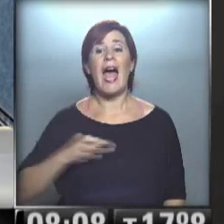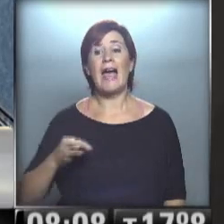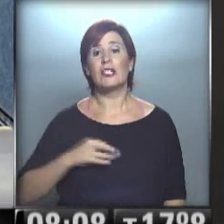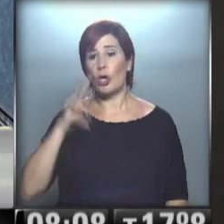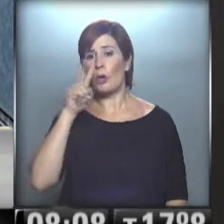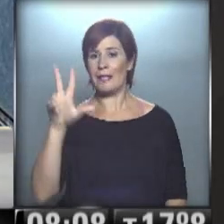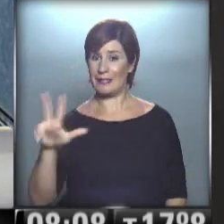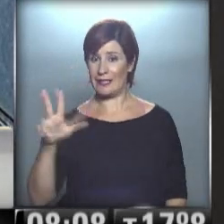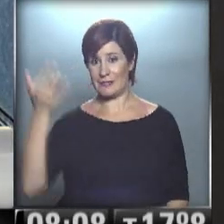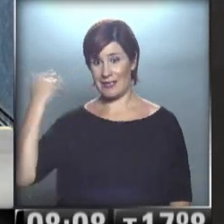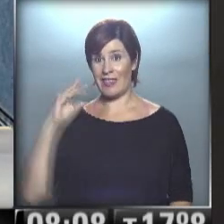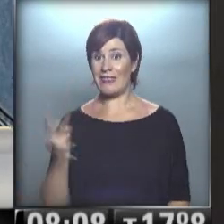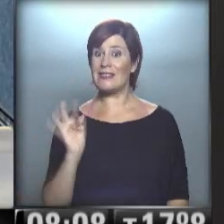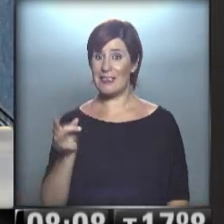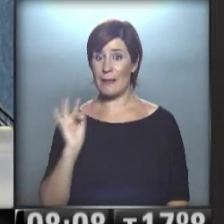el mes de diciembre,